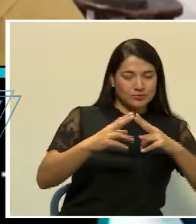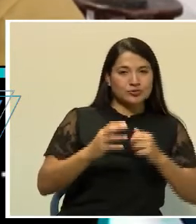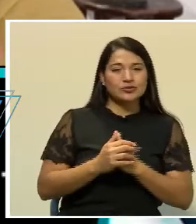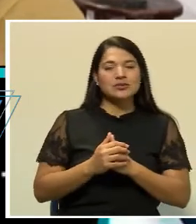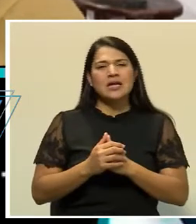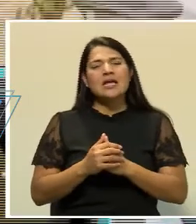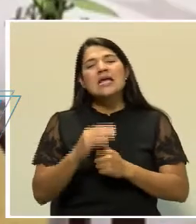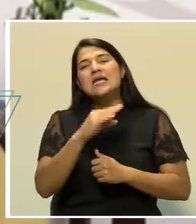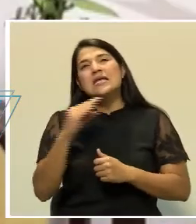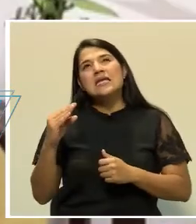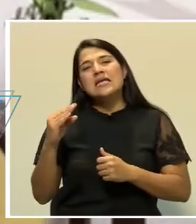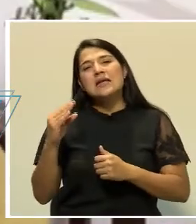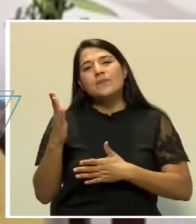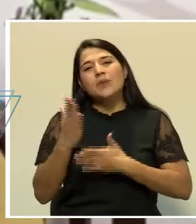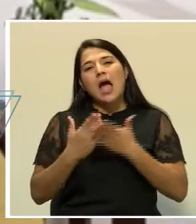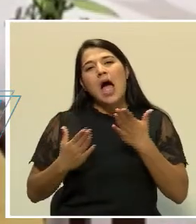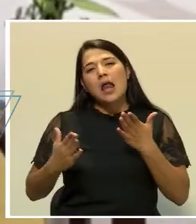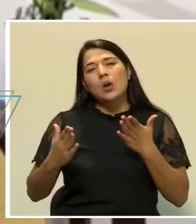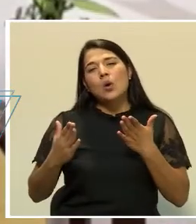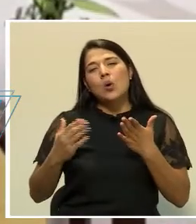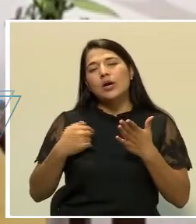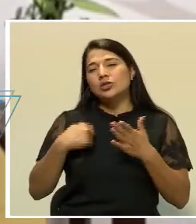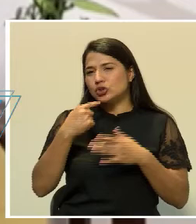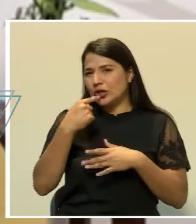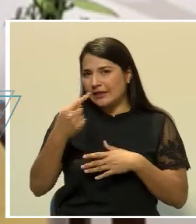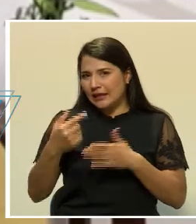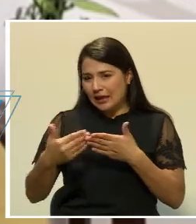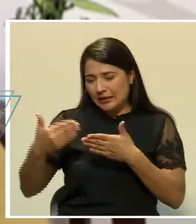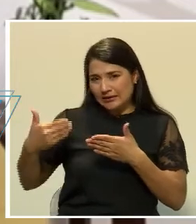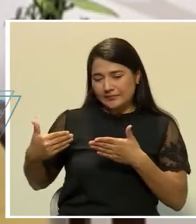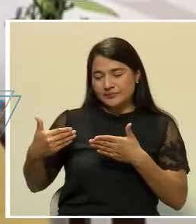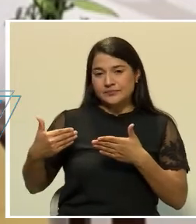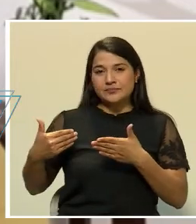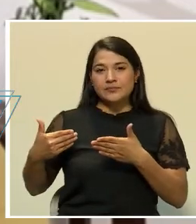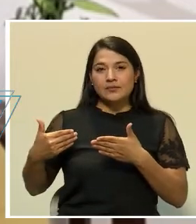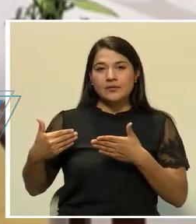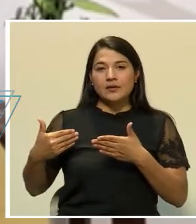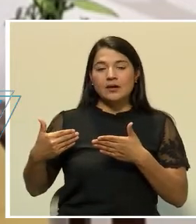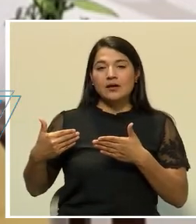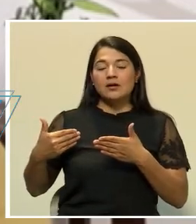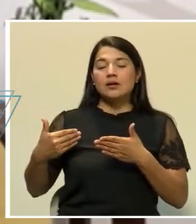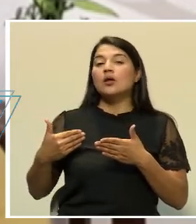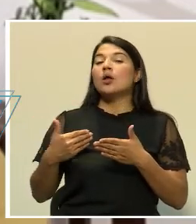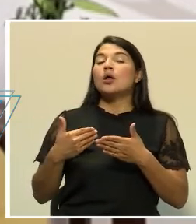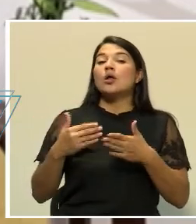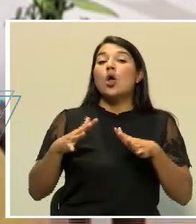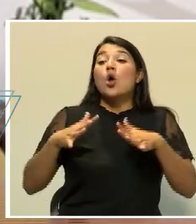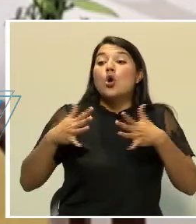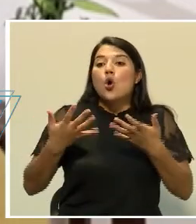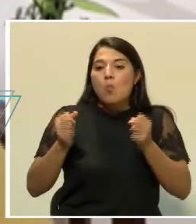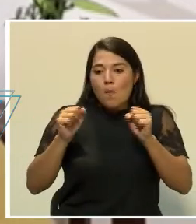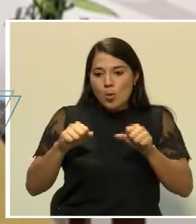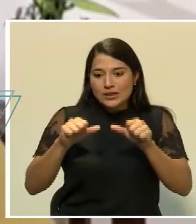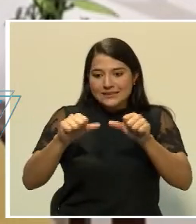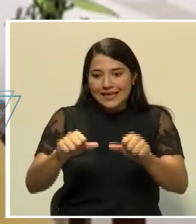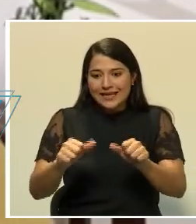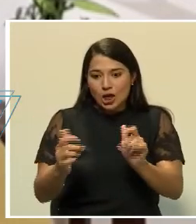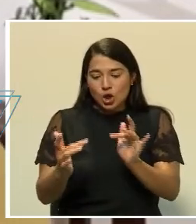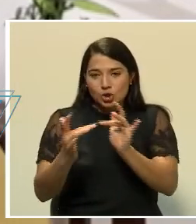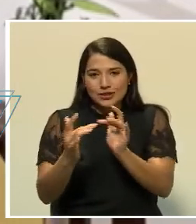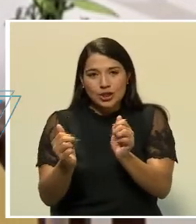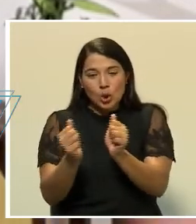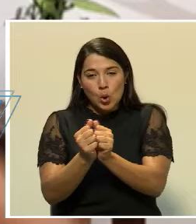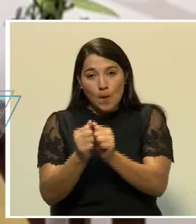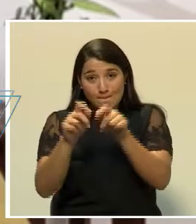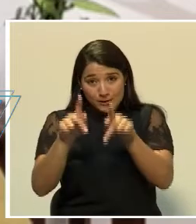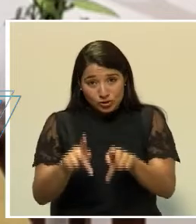mencionando ahora temprano, bueno, en las primeras preguntas que me hiciste, que es que gran parte de cómo mantener la conexión con el público,